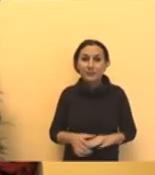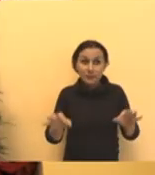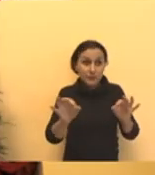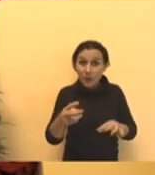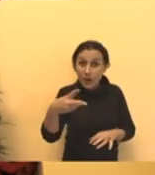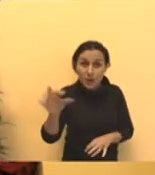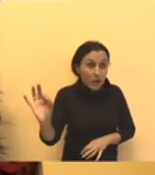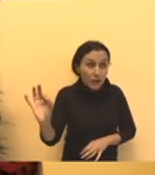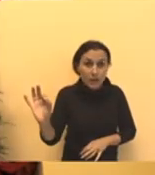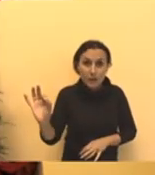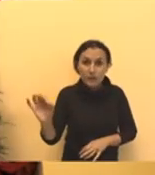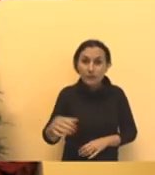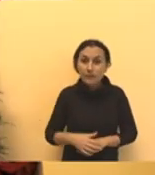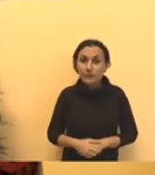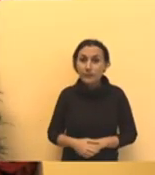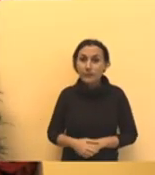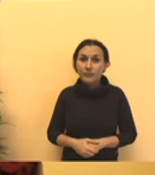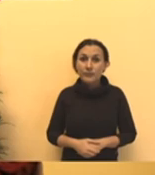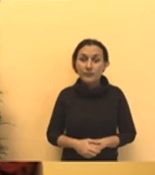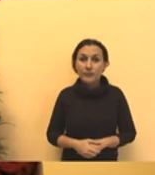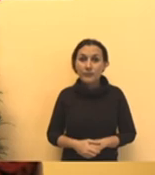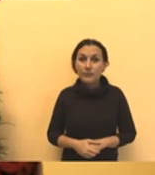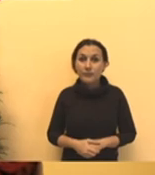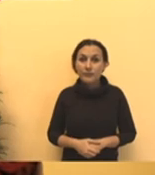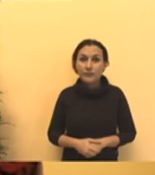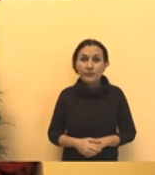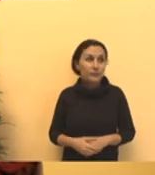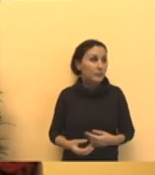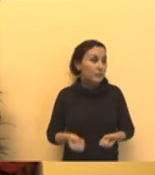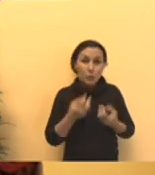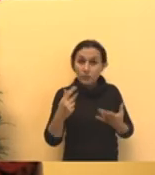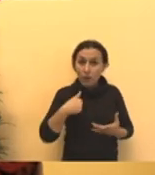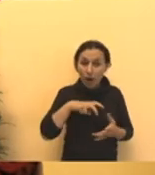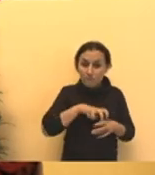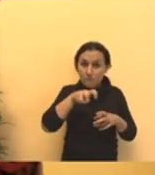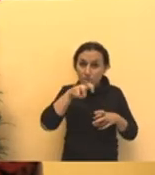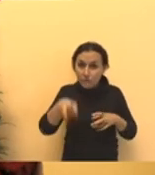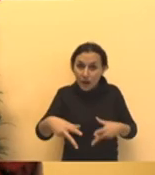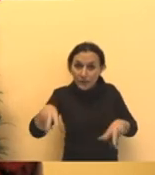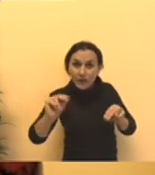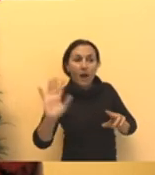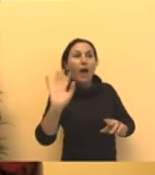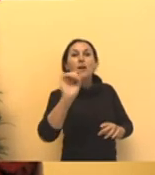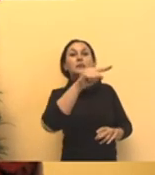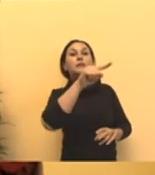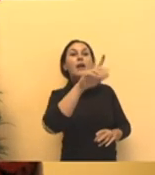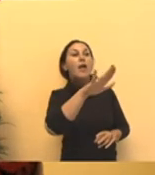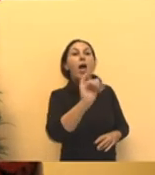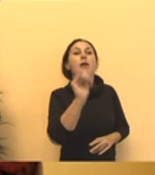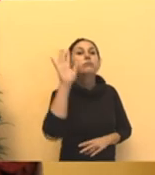¿No? Pues me bajo. Ah, no, por ahí hay una